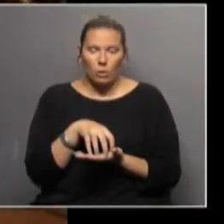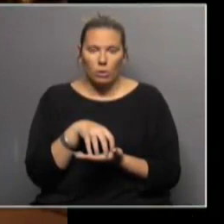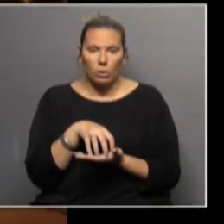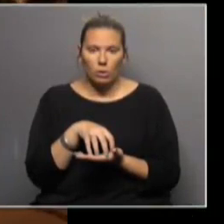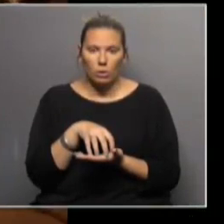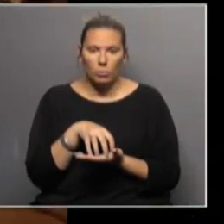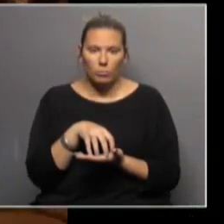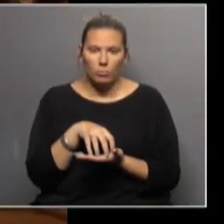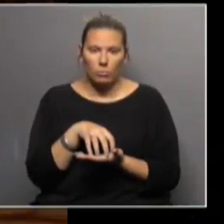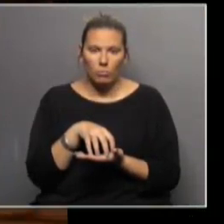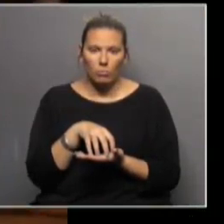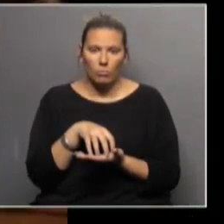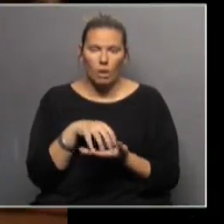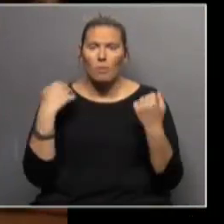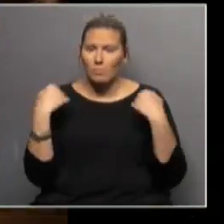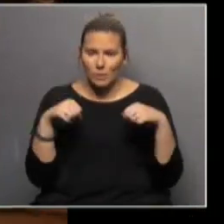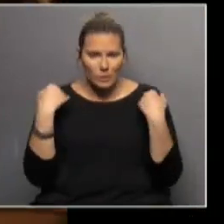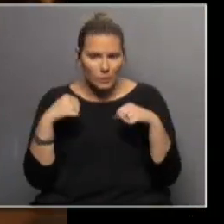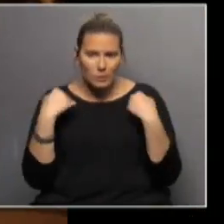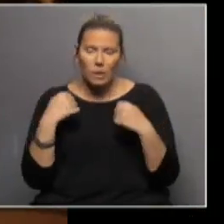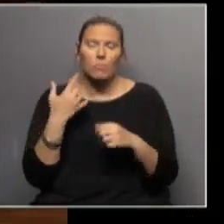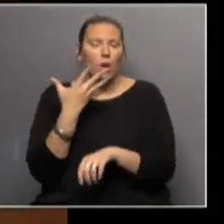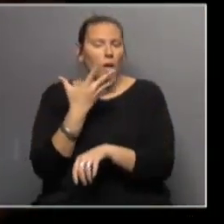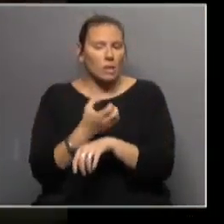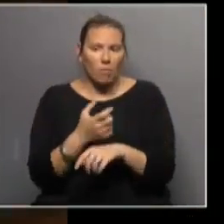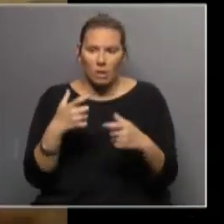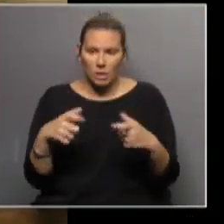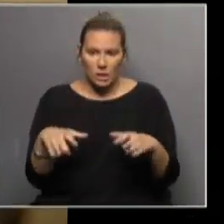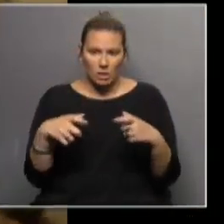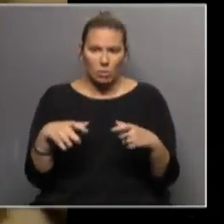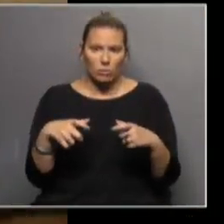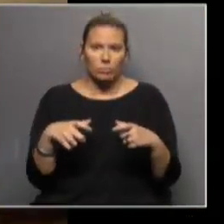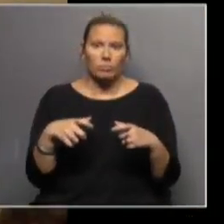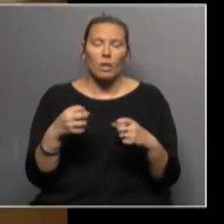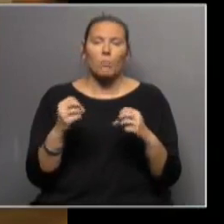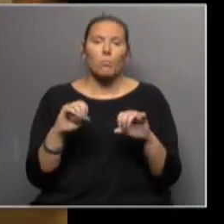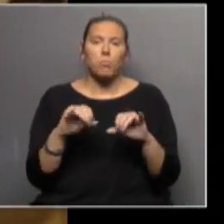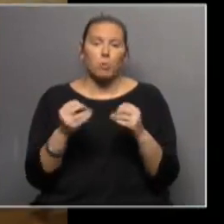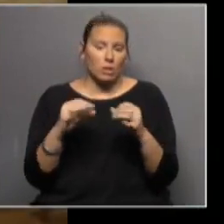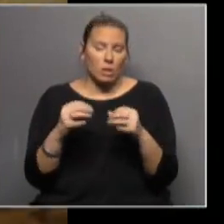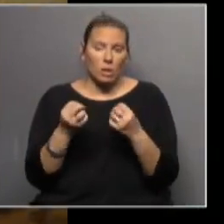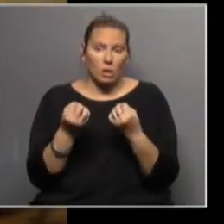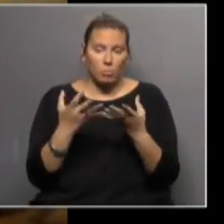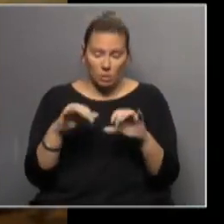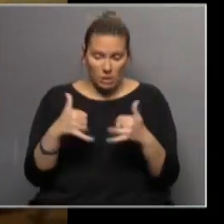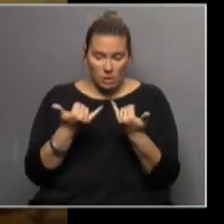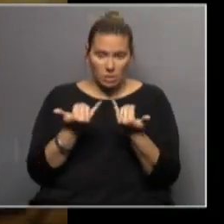donde hacíamos todo, desde ensayar, grabar discos, porque ya empezamos a grabar desde el momento que